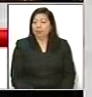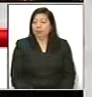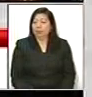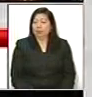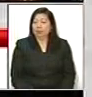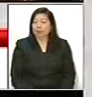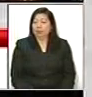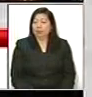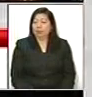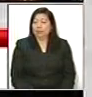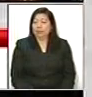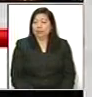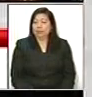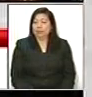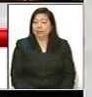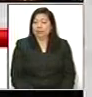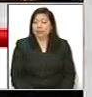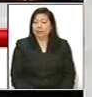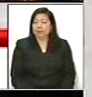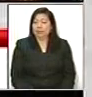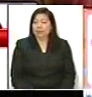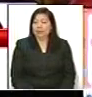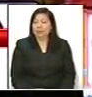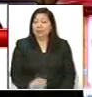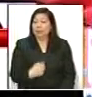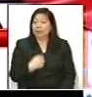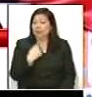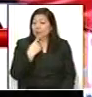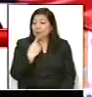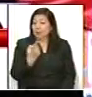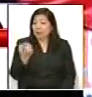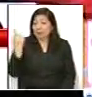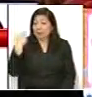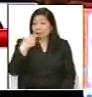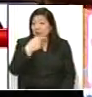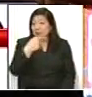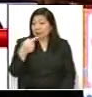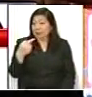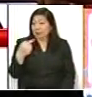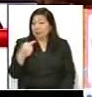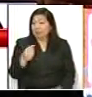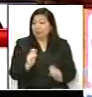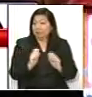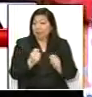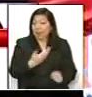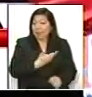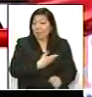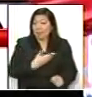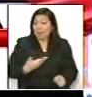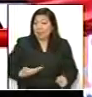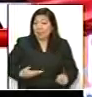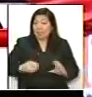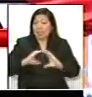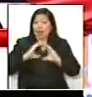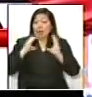Mañana hay pleno. A ver, congresistas, yo también les comuniqué que la semana pasada se le ofició al presidente del